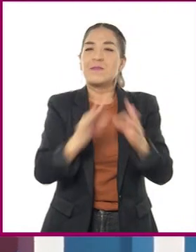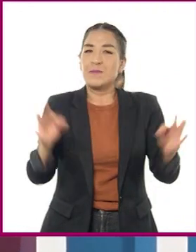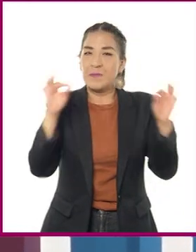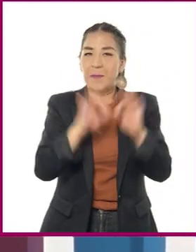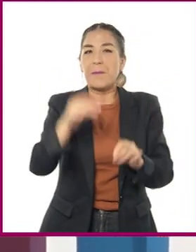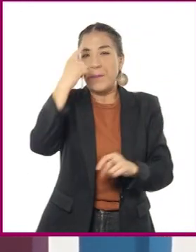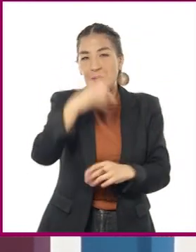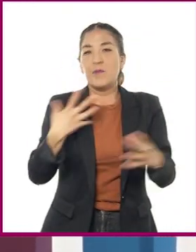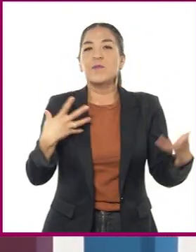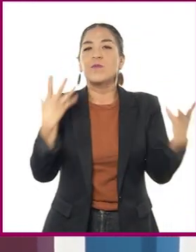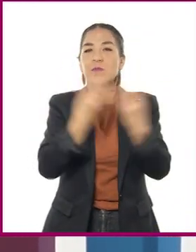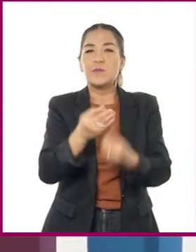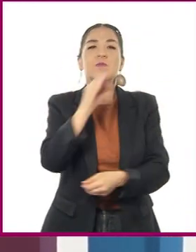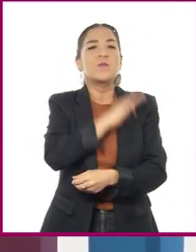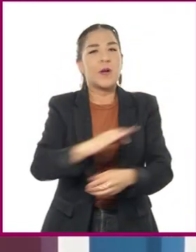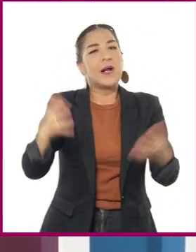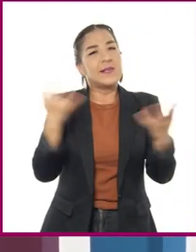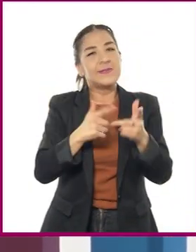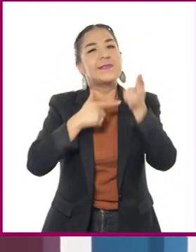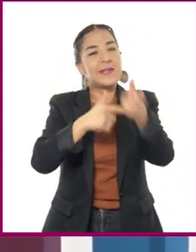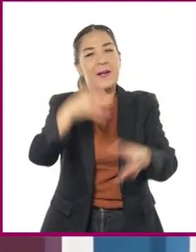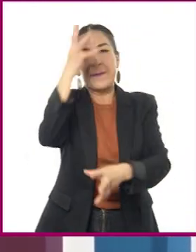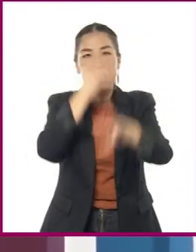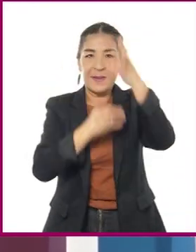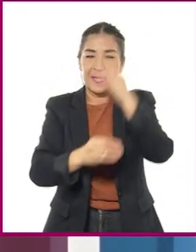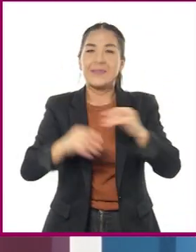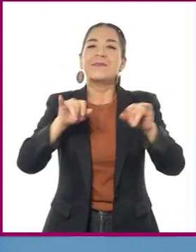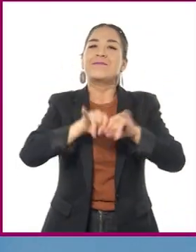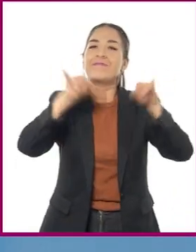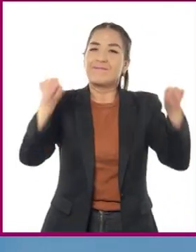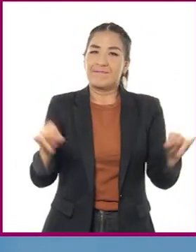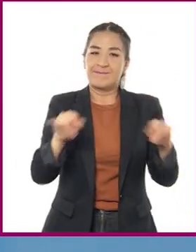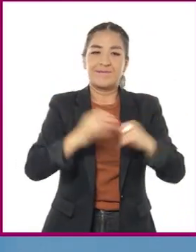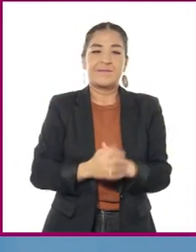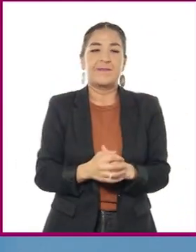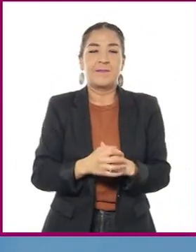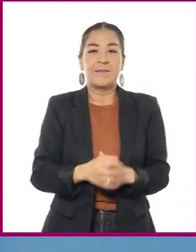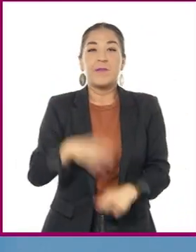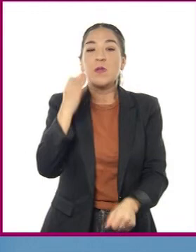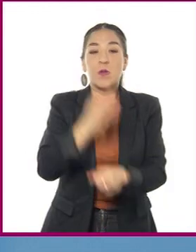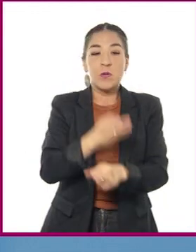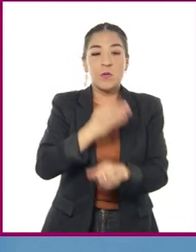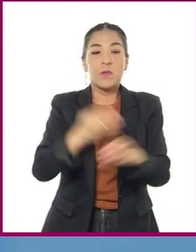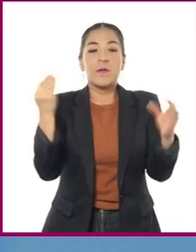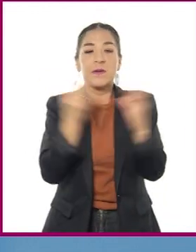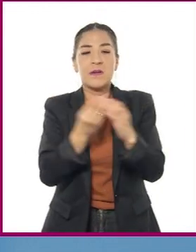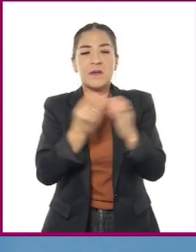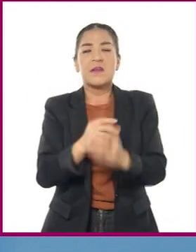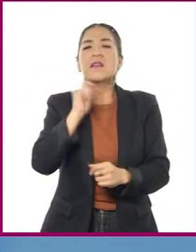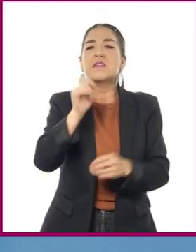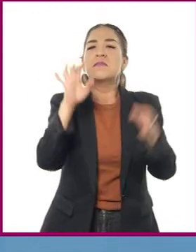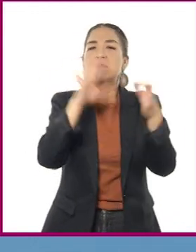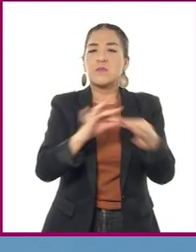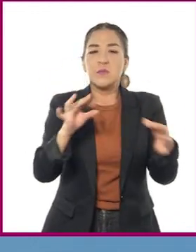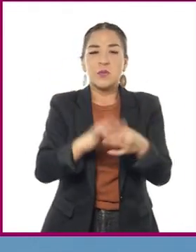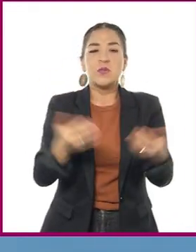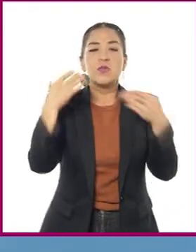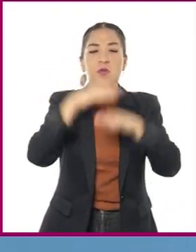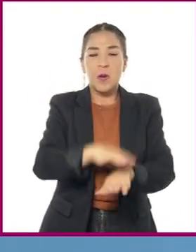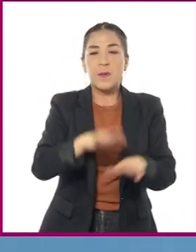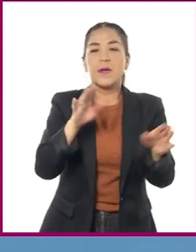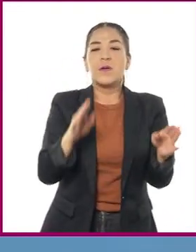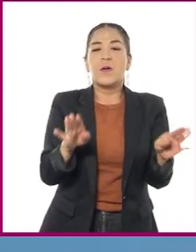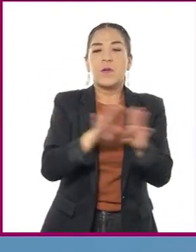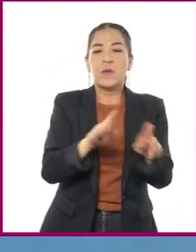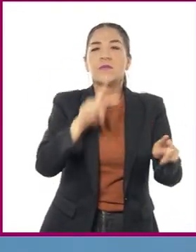que juntas y juntos podamos seguir aprendiendo a distancia. En esta sesión hablaremos sobre la distribución de